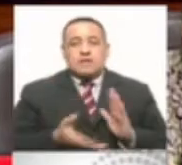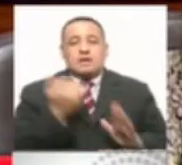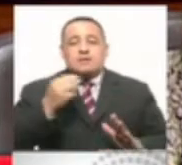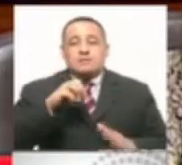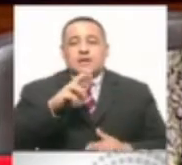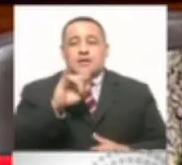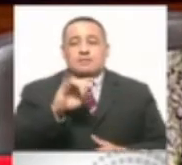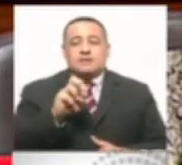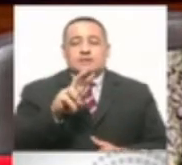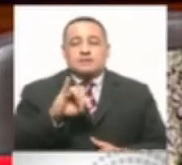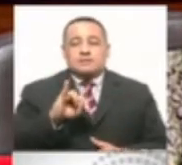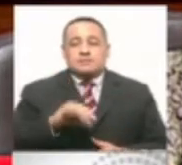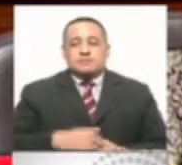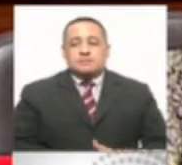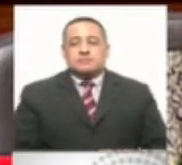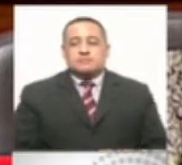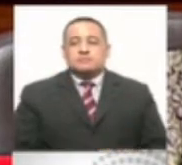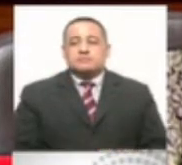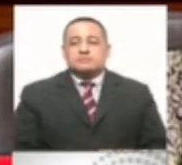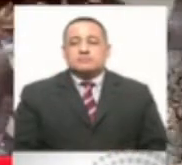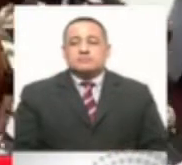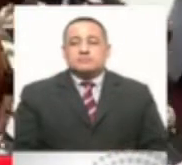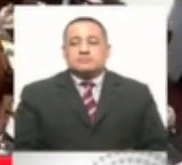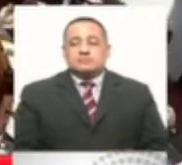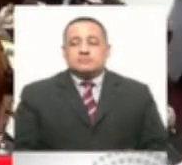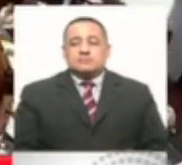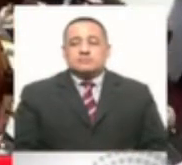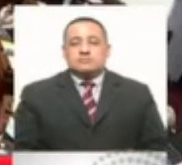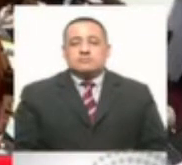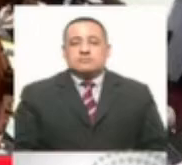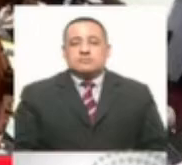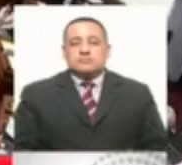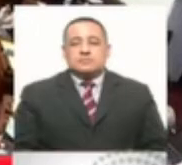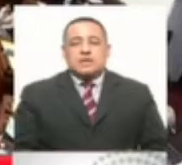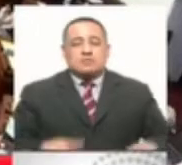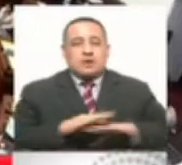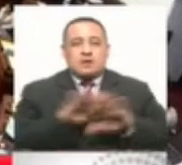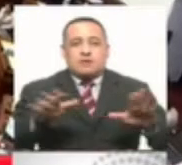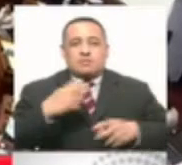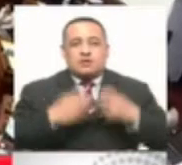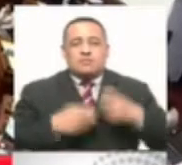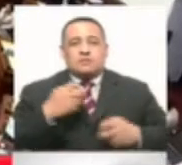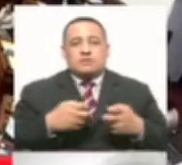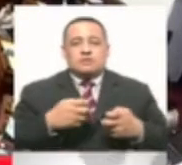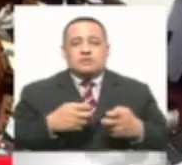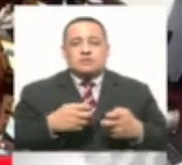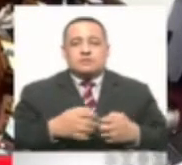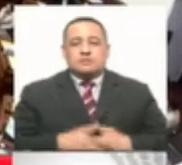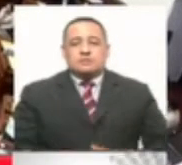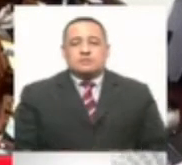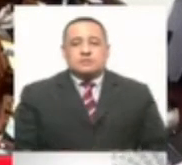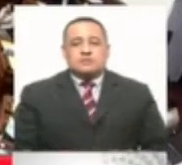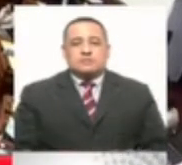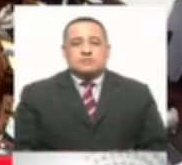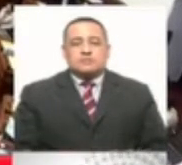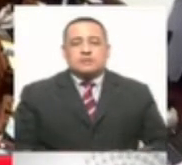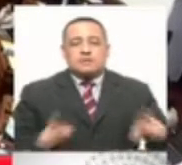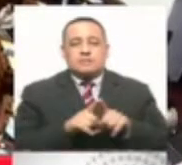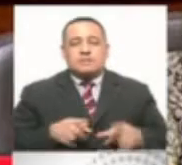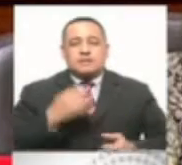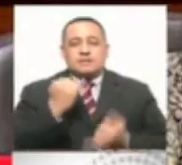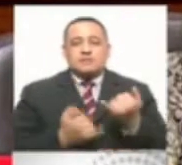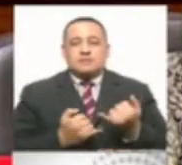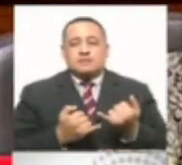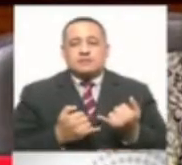señor Maradí. Por acabado el incidente. Por acabado el incidente. Después, continúa, señor. Para